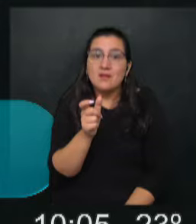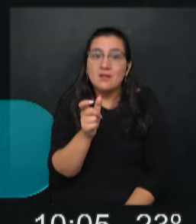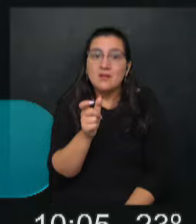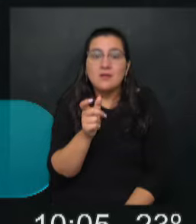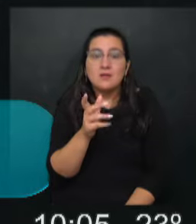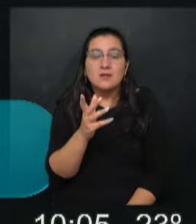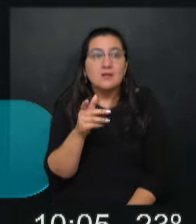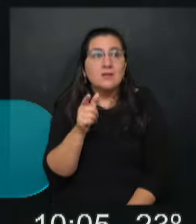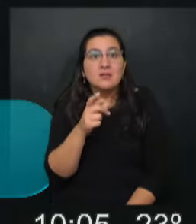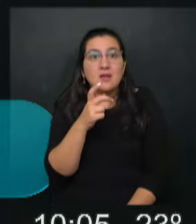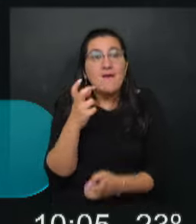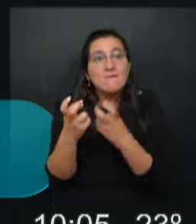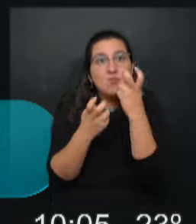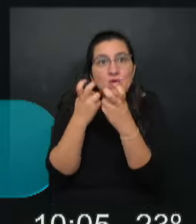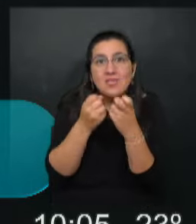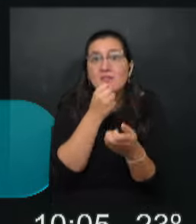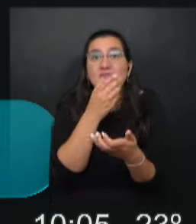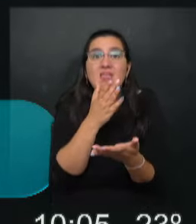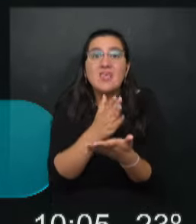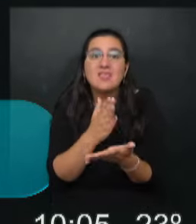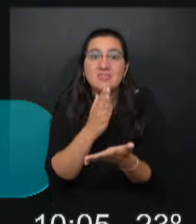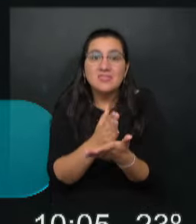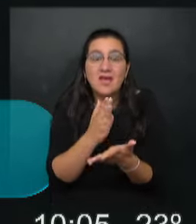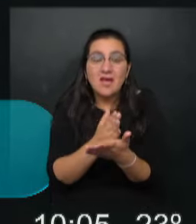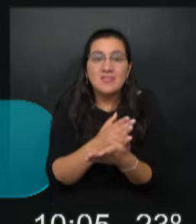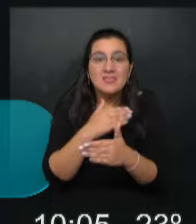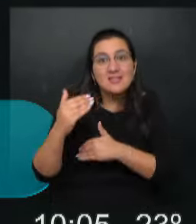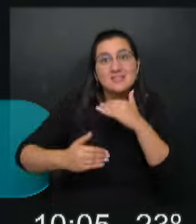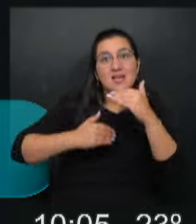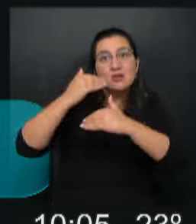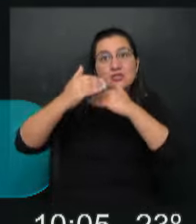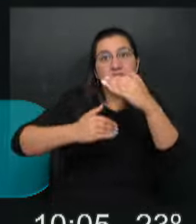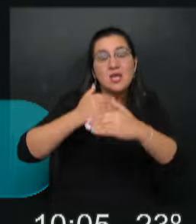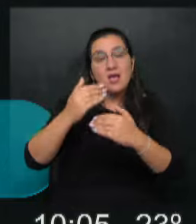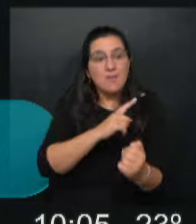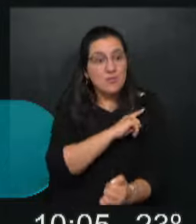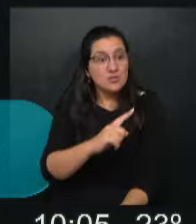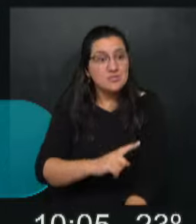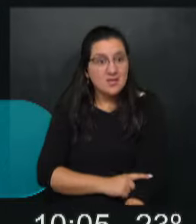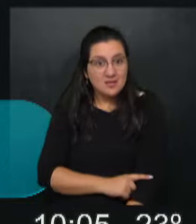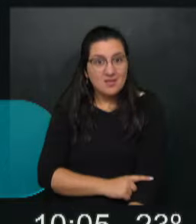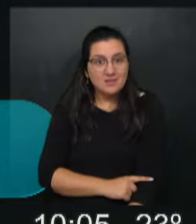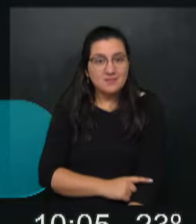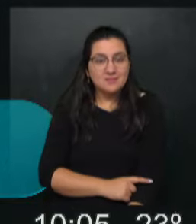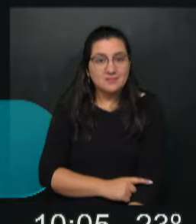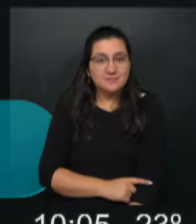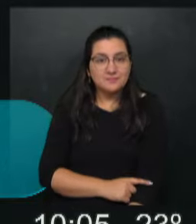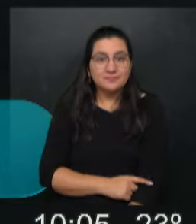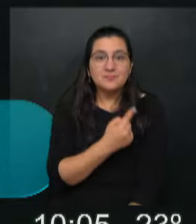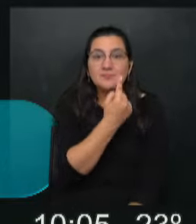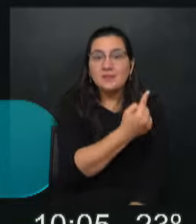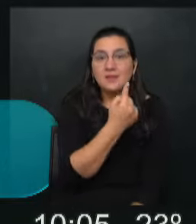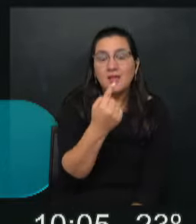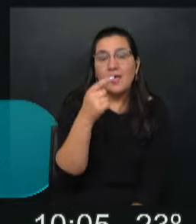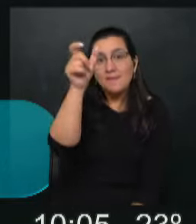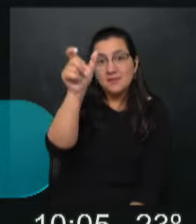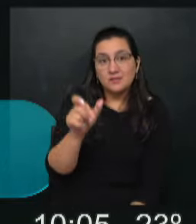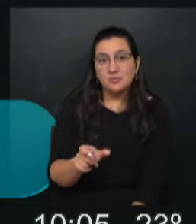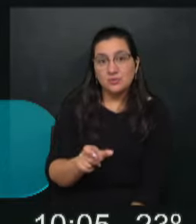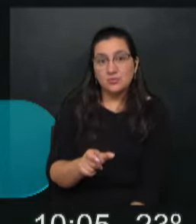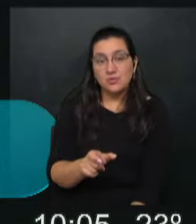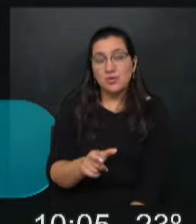la búsqueda del bienestar, en la búsqueda de desarrollar las potencialidades de cada persona,